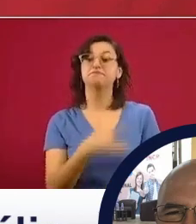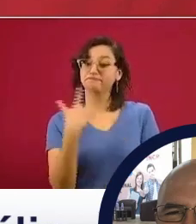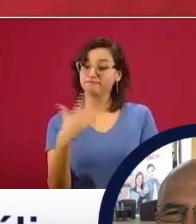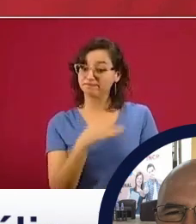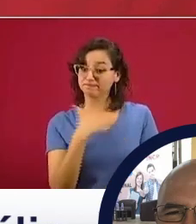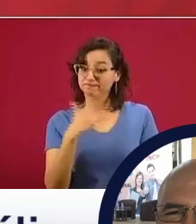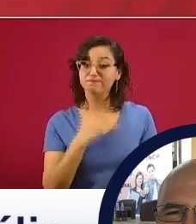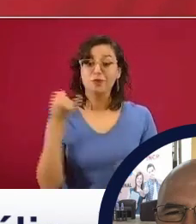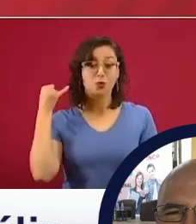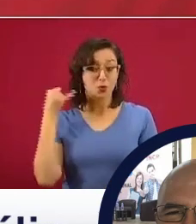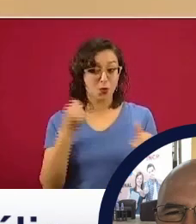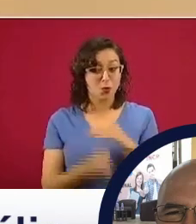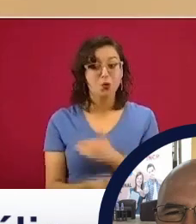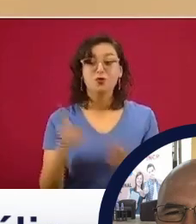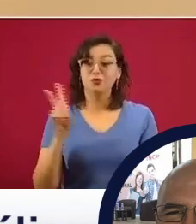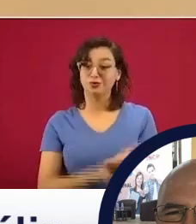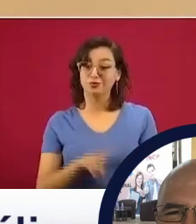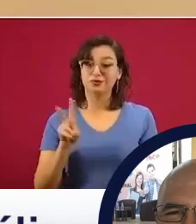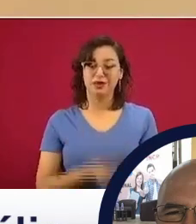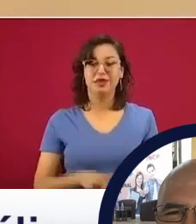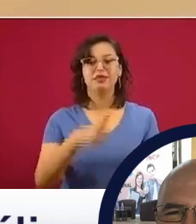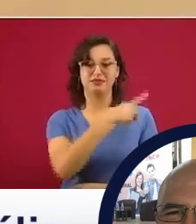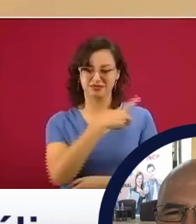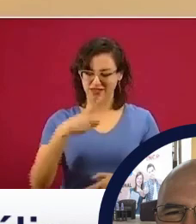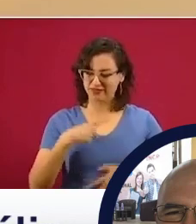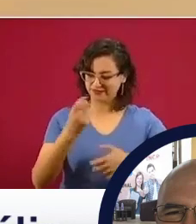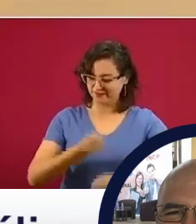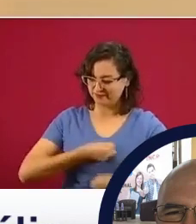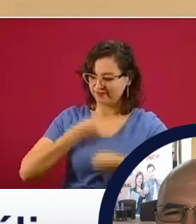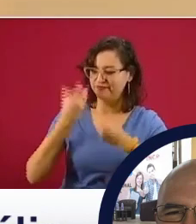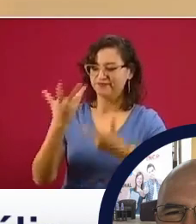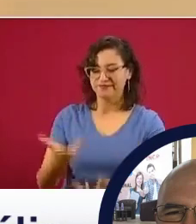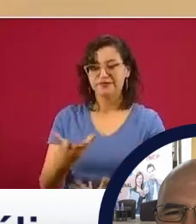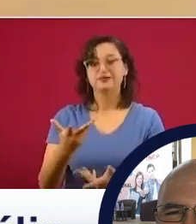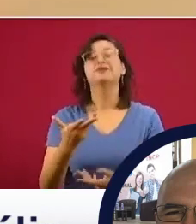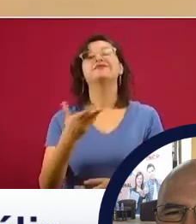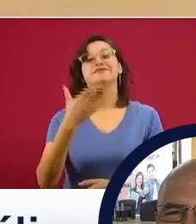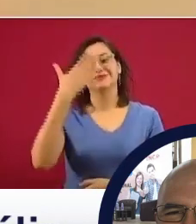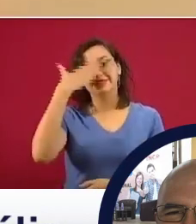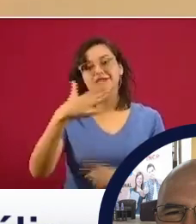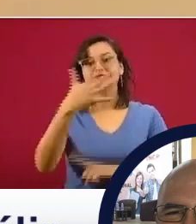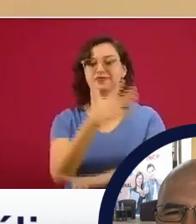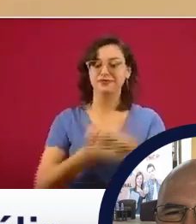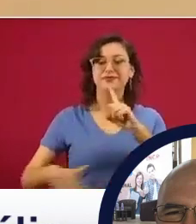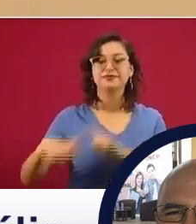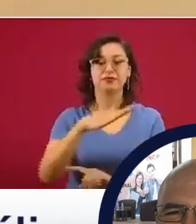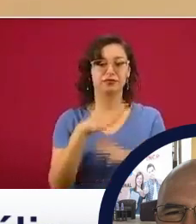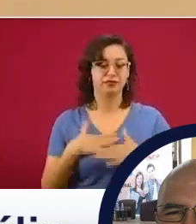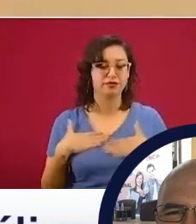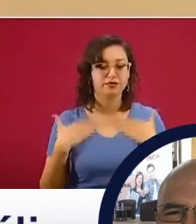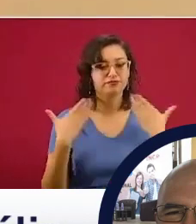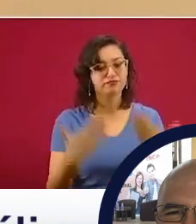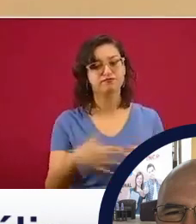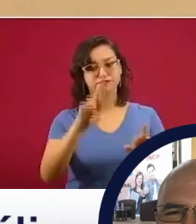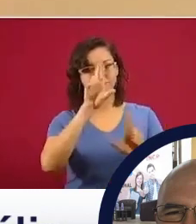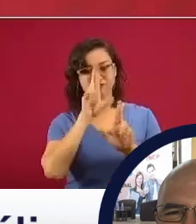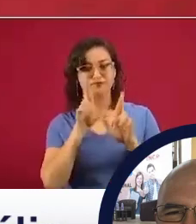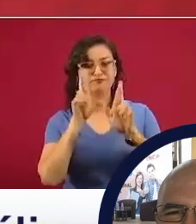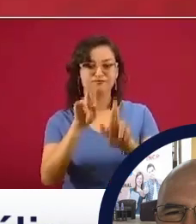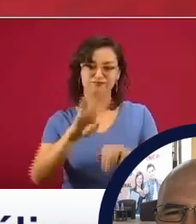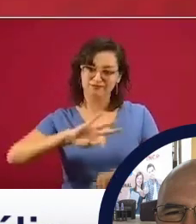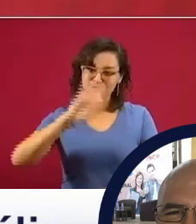tipo, Luis. Pero sí es muy importante que aprendamos a usar la tecnología, que sigamos lineamientos,